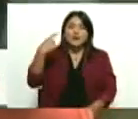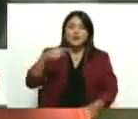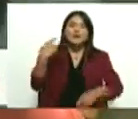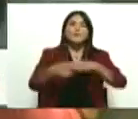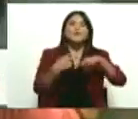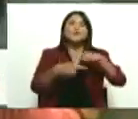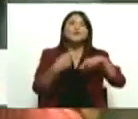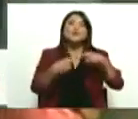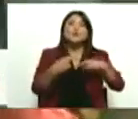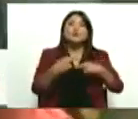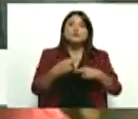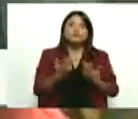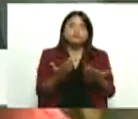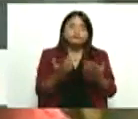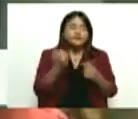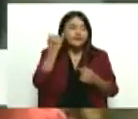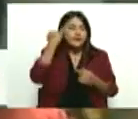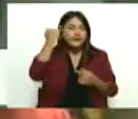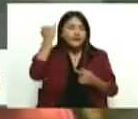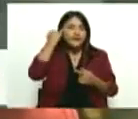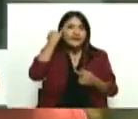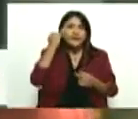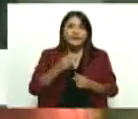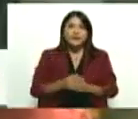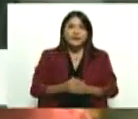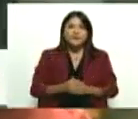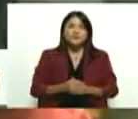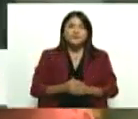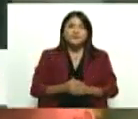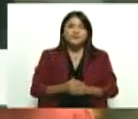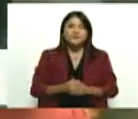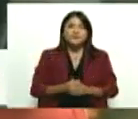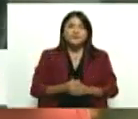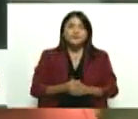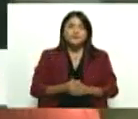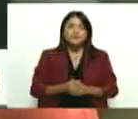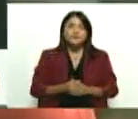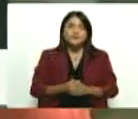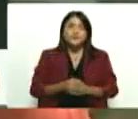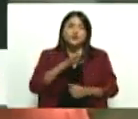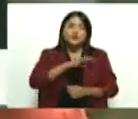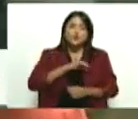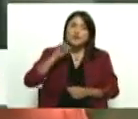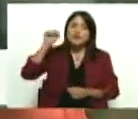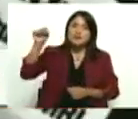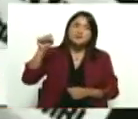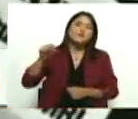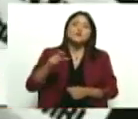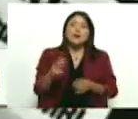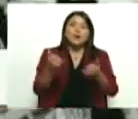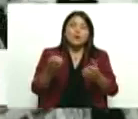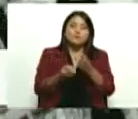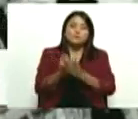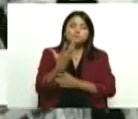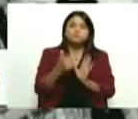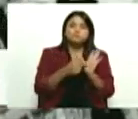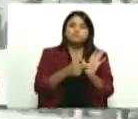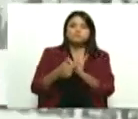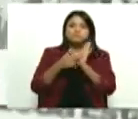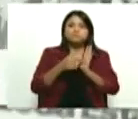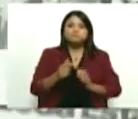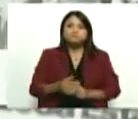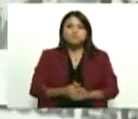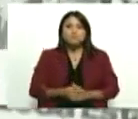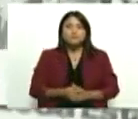sus principios, sus ideas por la cual ofrendó su vida, por la cual murió, pero que hoy están floreciendo. Ni las torturas